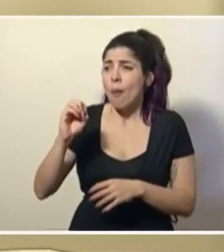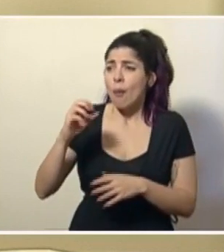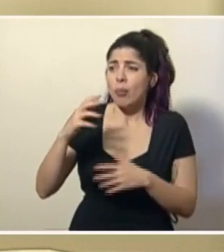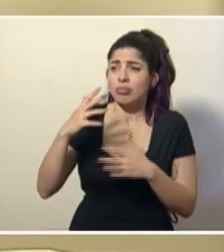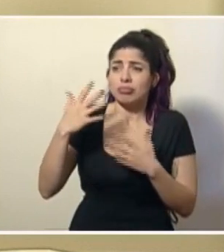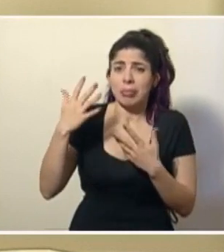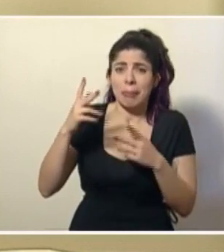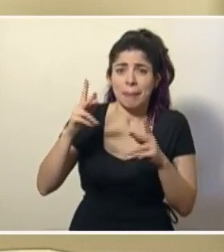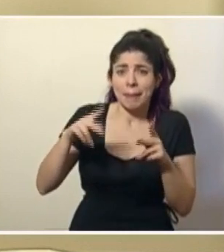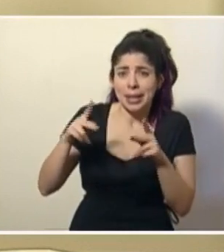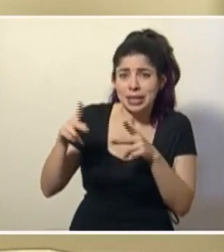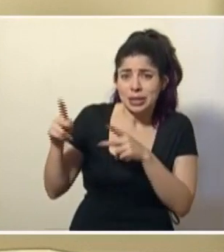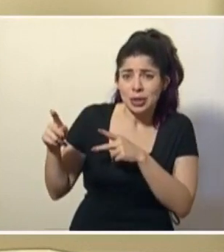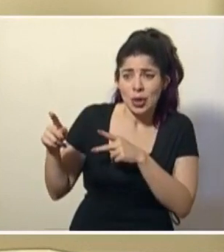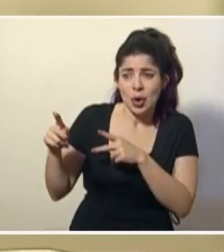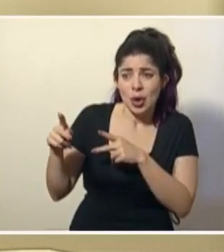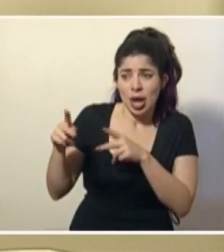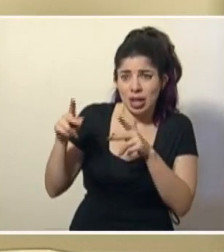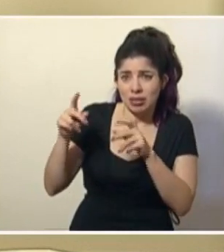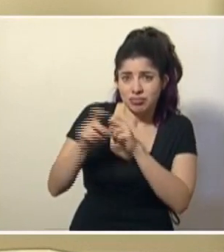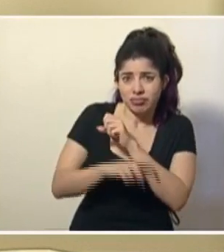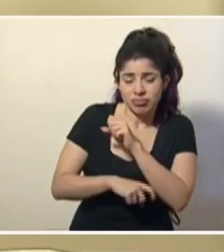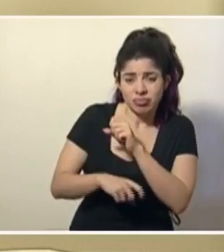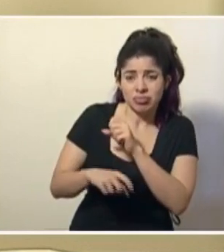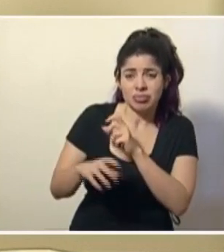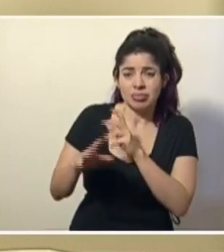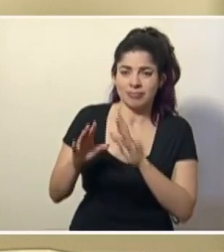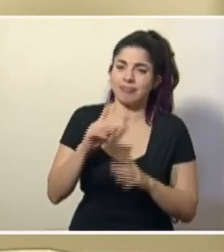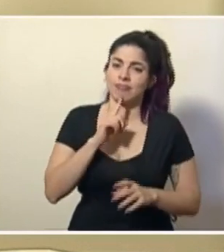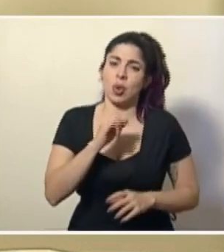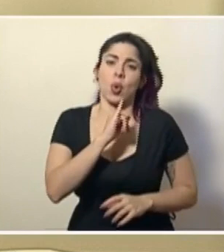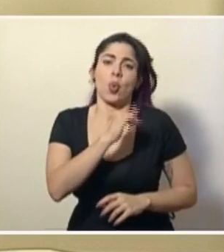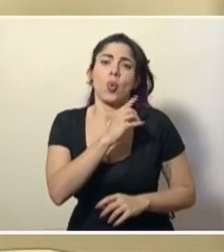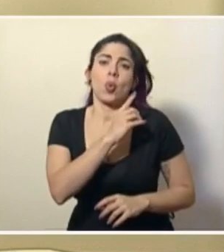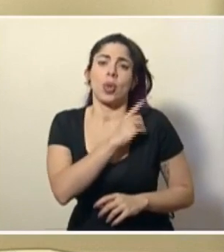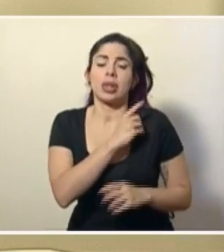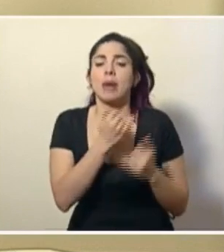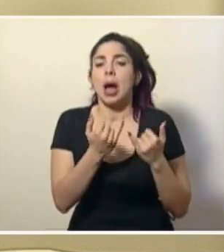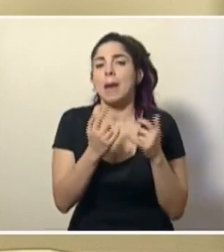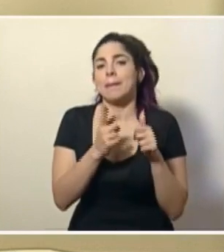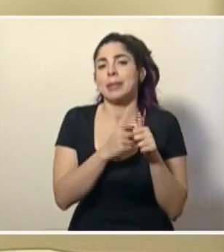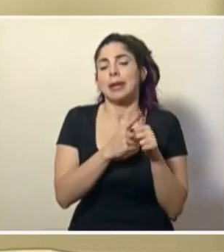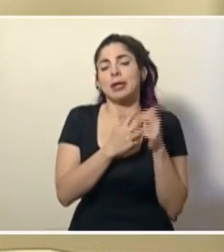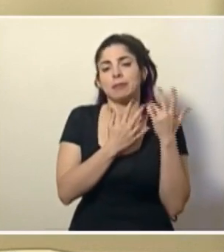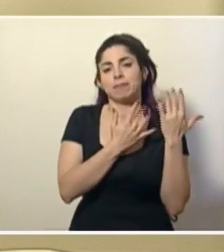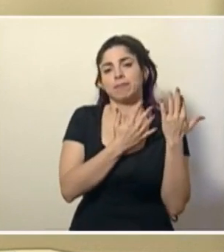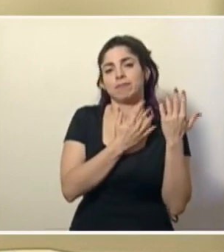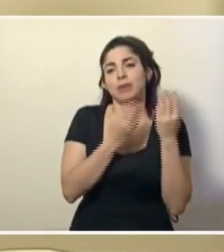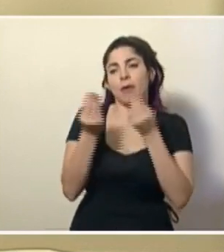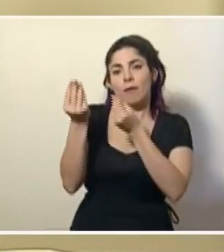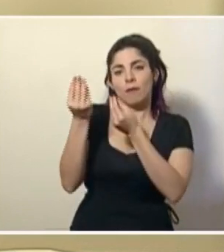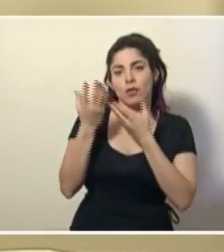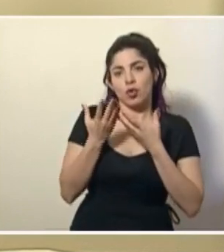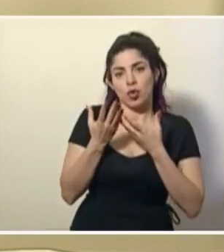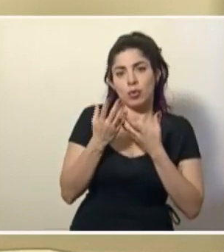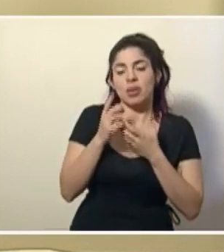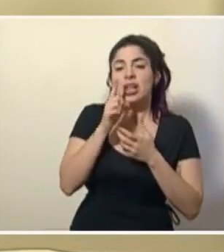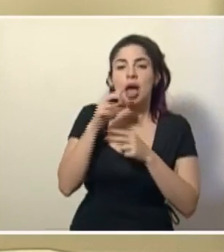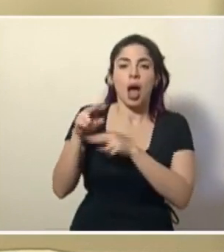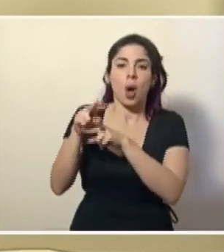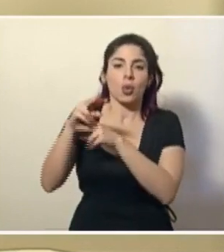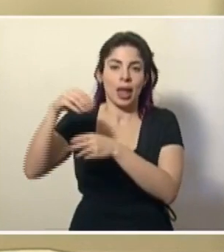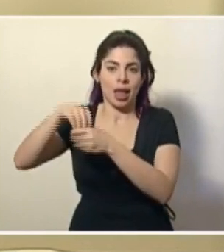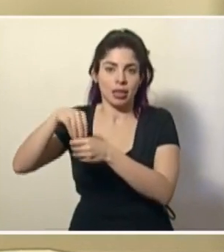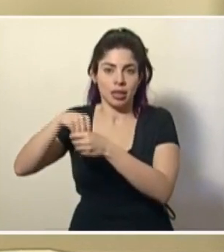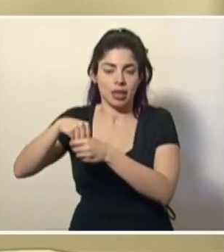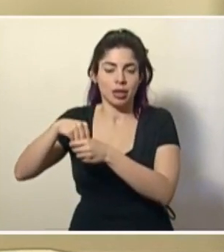diferentes personas físicas, la Junta Directiva está a la espera de un informe de auditoría